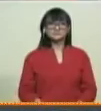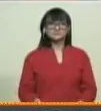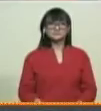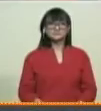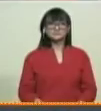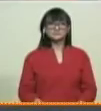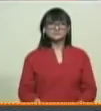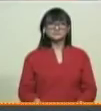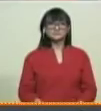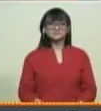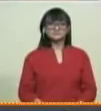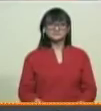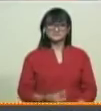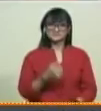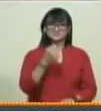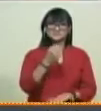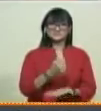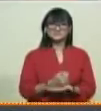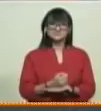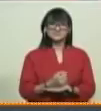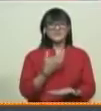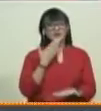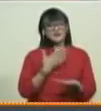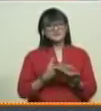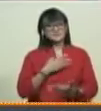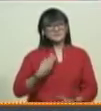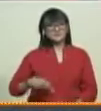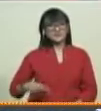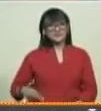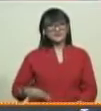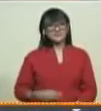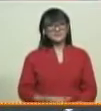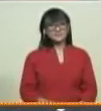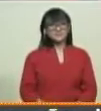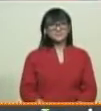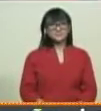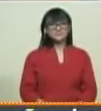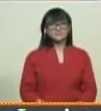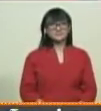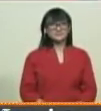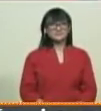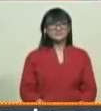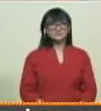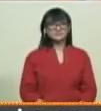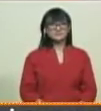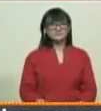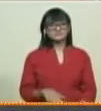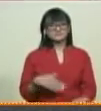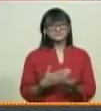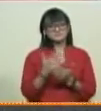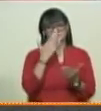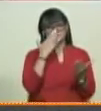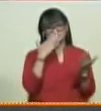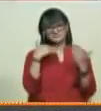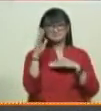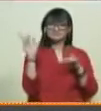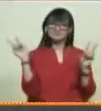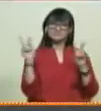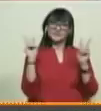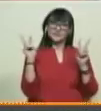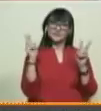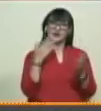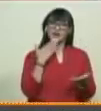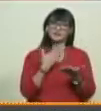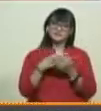Amén. Amén. Gracias, presidente. Gracias, gracias. Hasta la victoria siempre. Gracias,